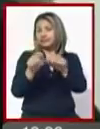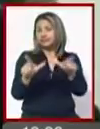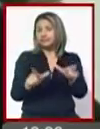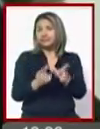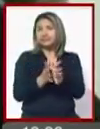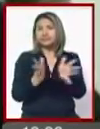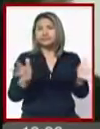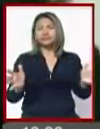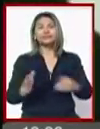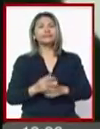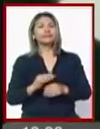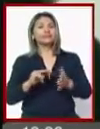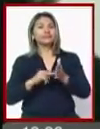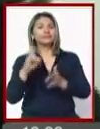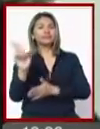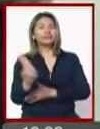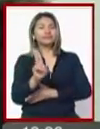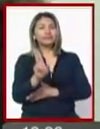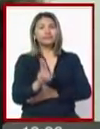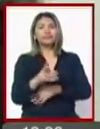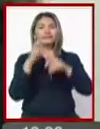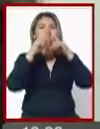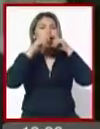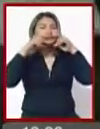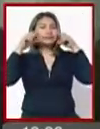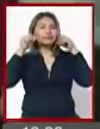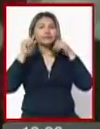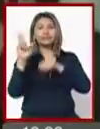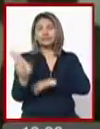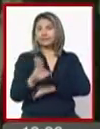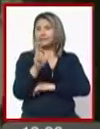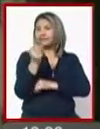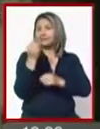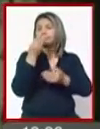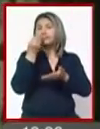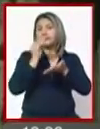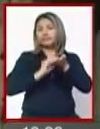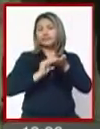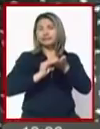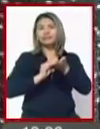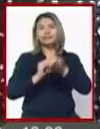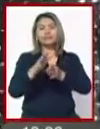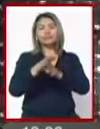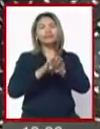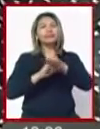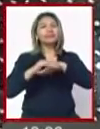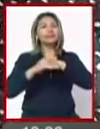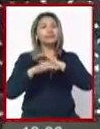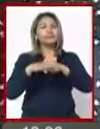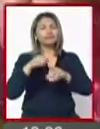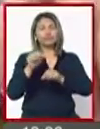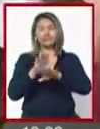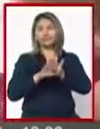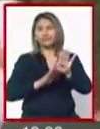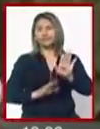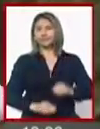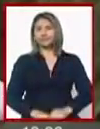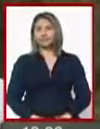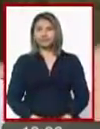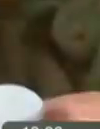lugares públicos, como la utilización de barbijo, la aplicación de alcohol en gel y el lavado continuo de manos.